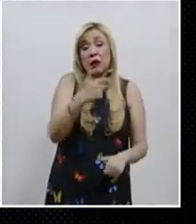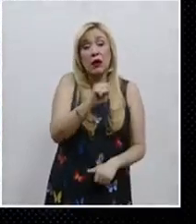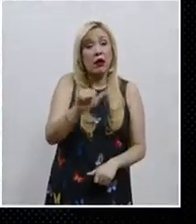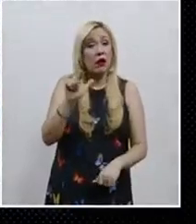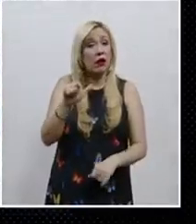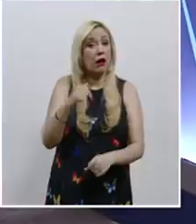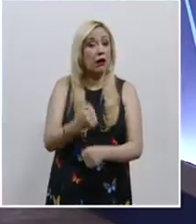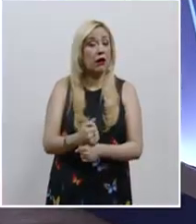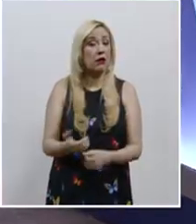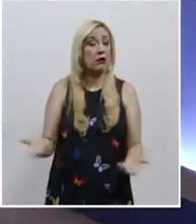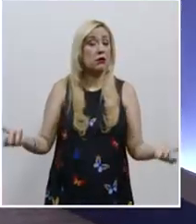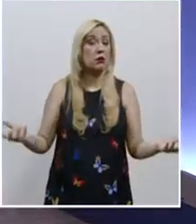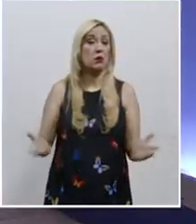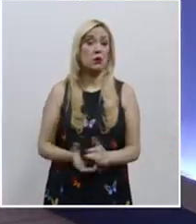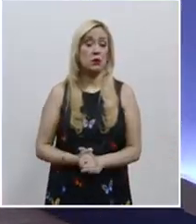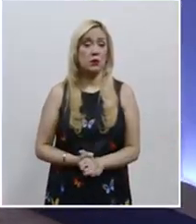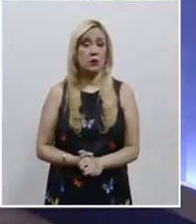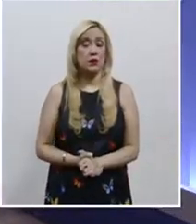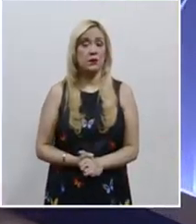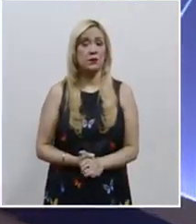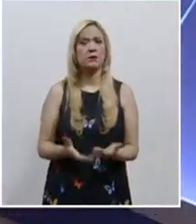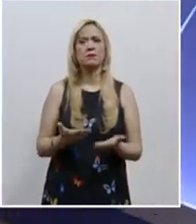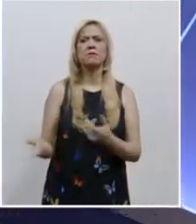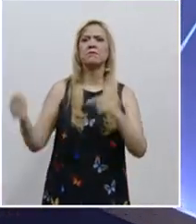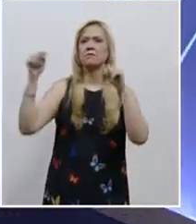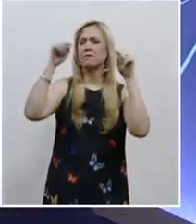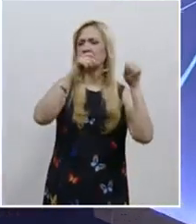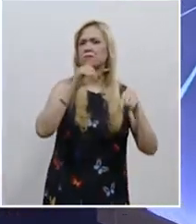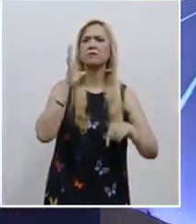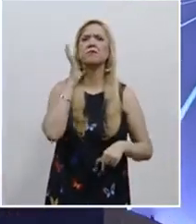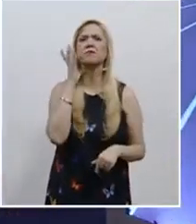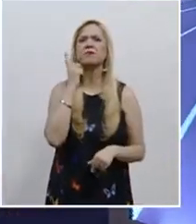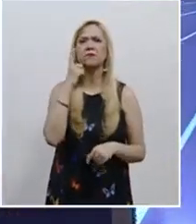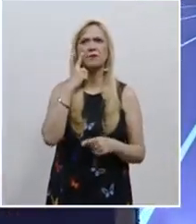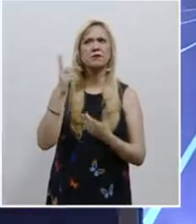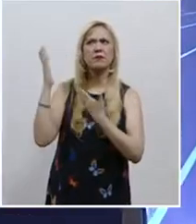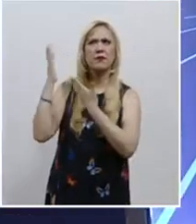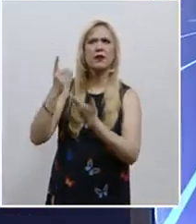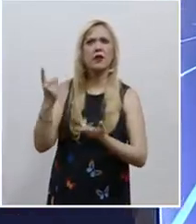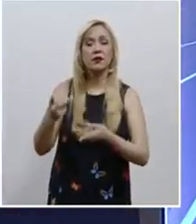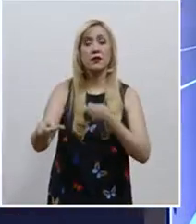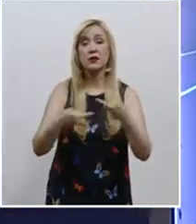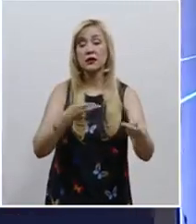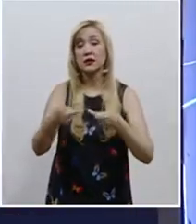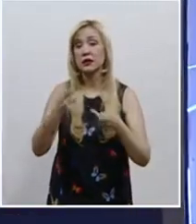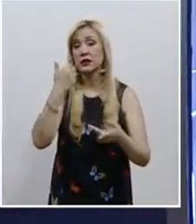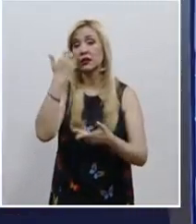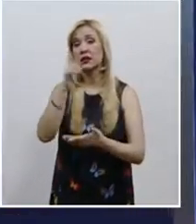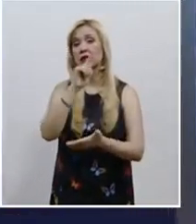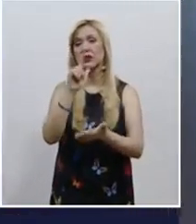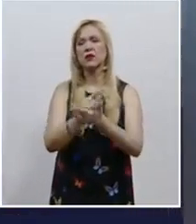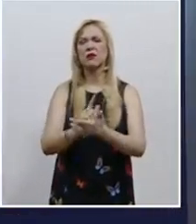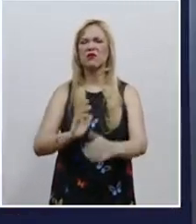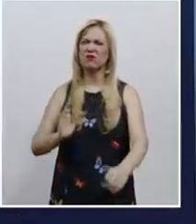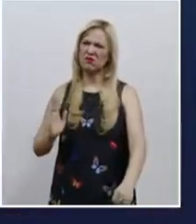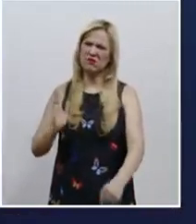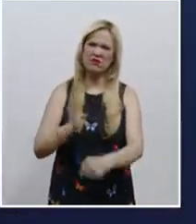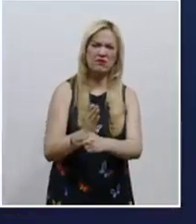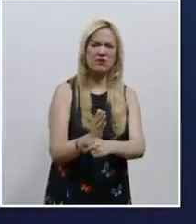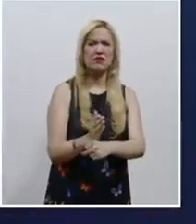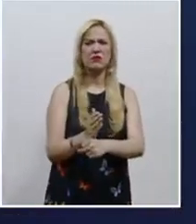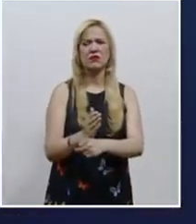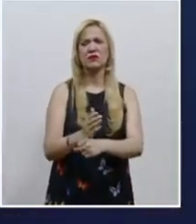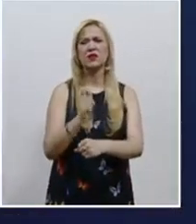García. Y regresamos a la Cámara de Diputados, donde se prepara una iniciativa para tipificar como violencia de género